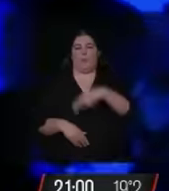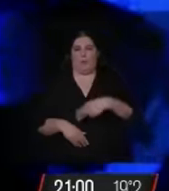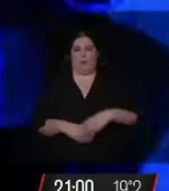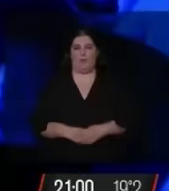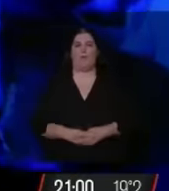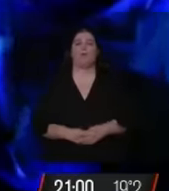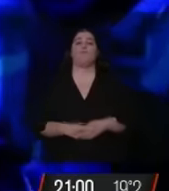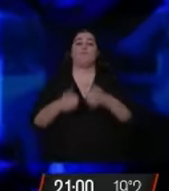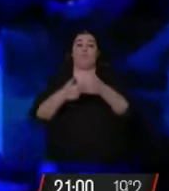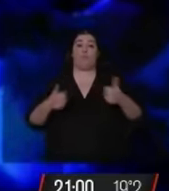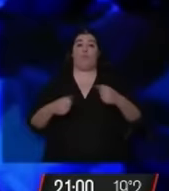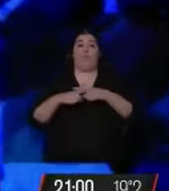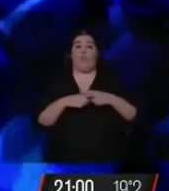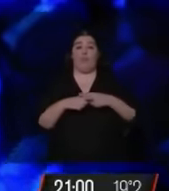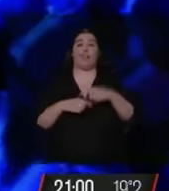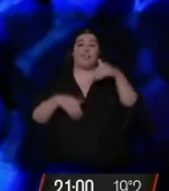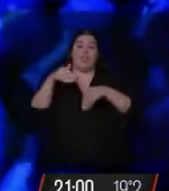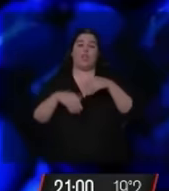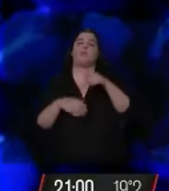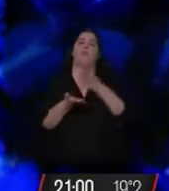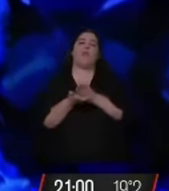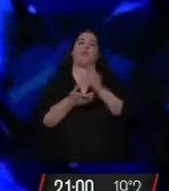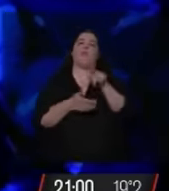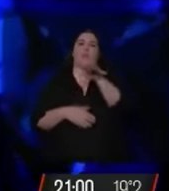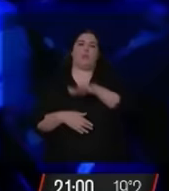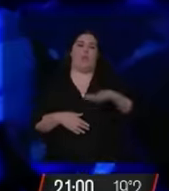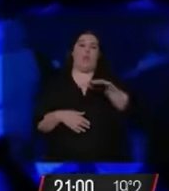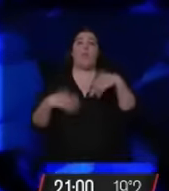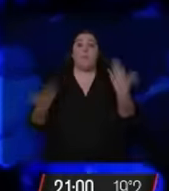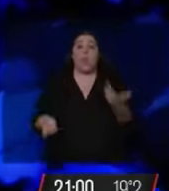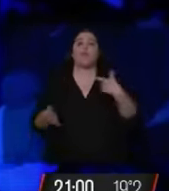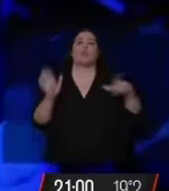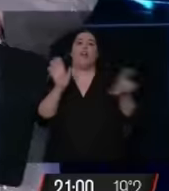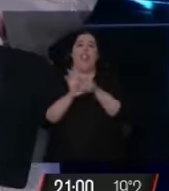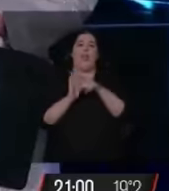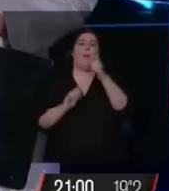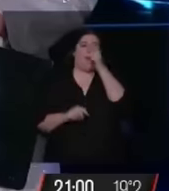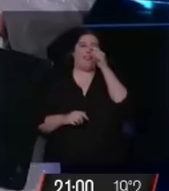noviembre. Los debates electorales son un derecho de la ciudadanía, por eso la ley